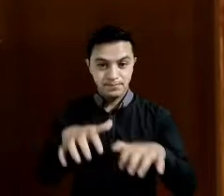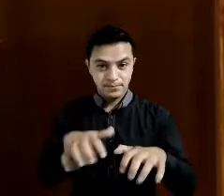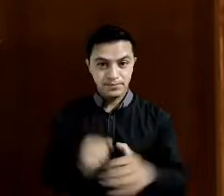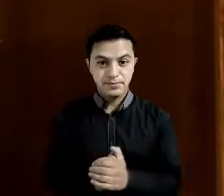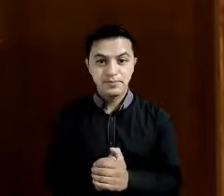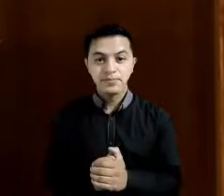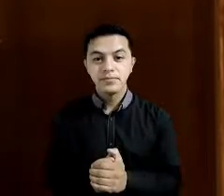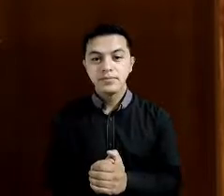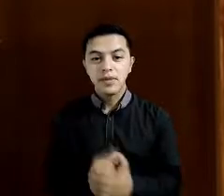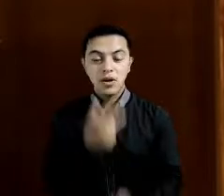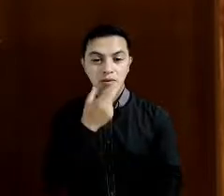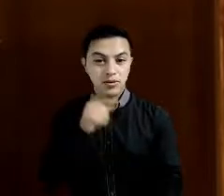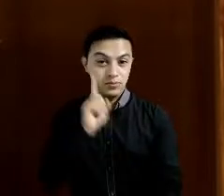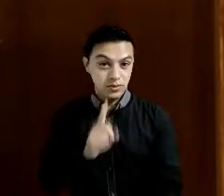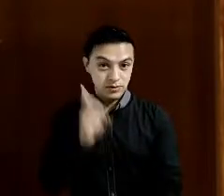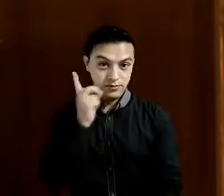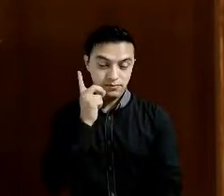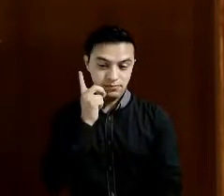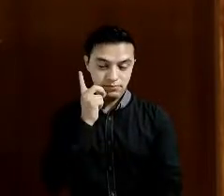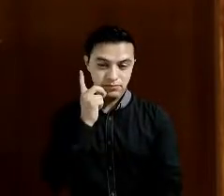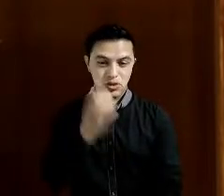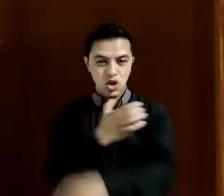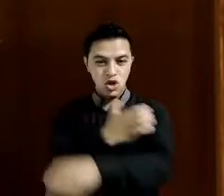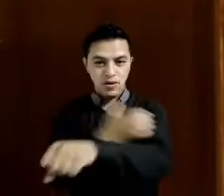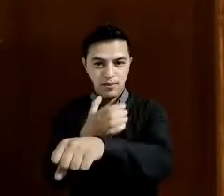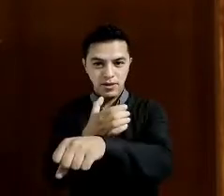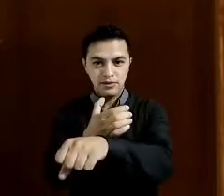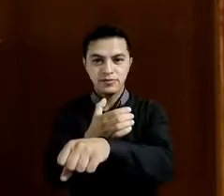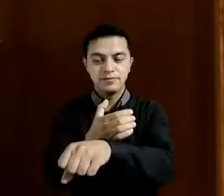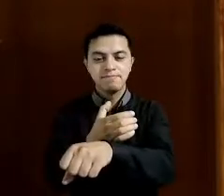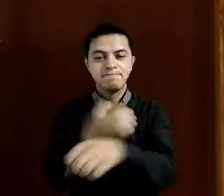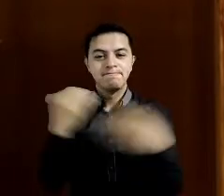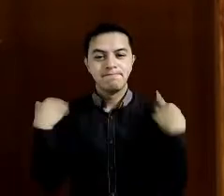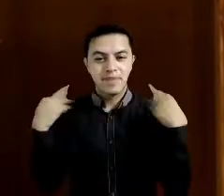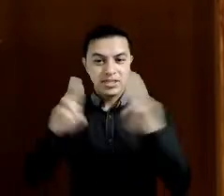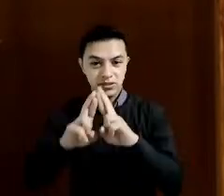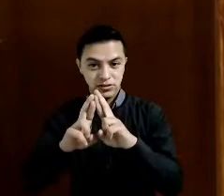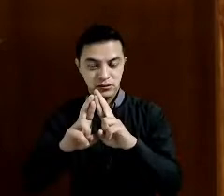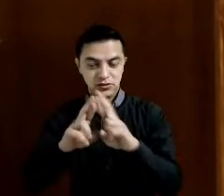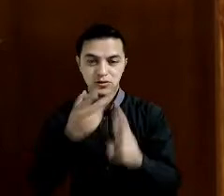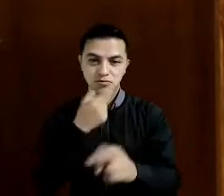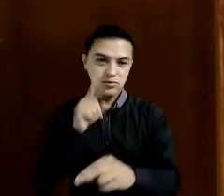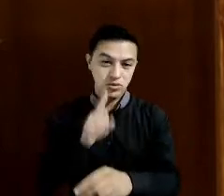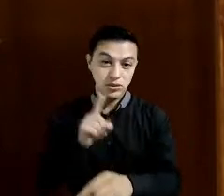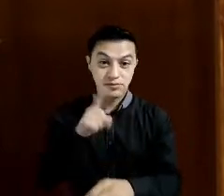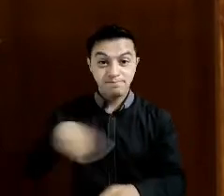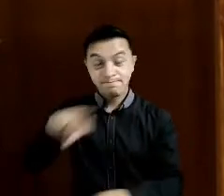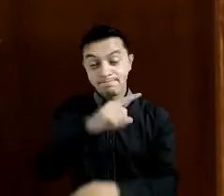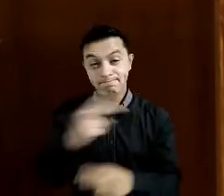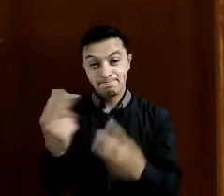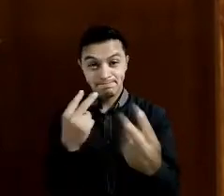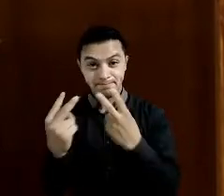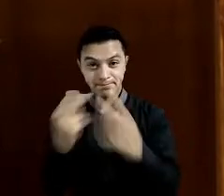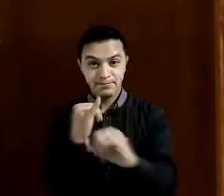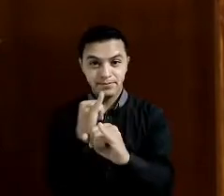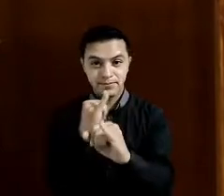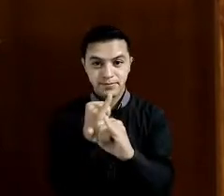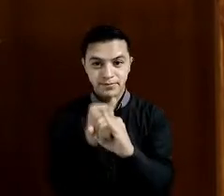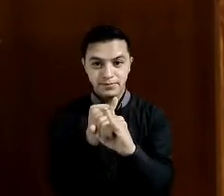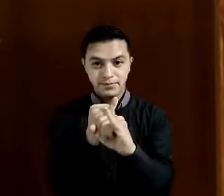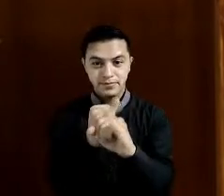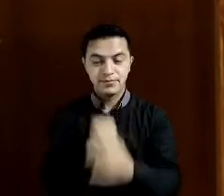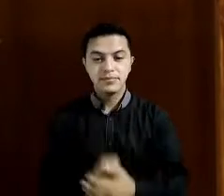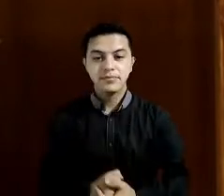legislatura, compañeras maestras y maestros que nos siguen a través de las redes sociales.